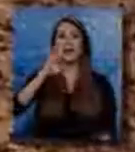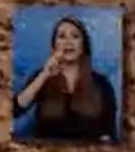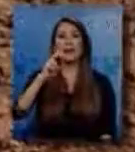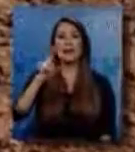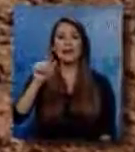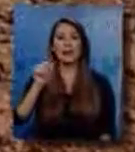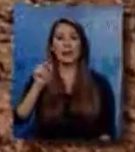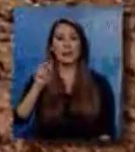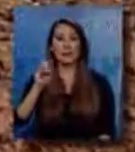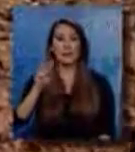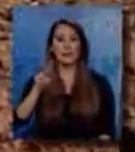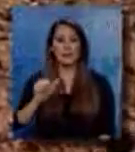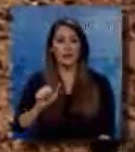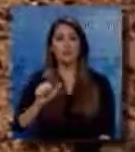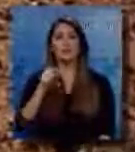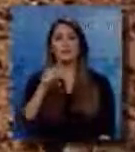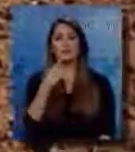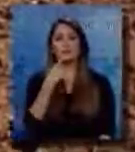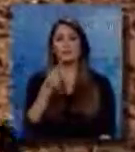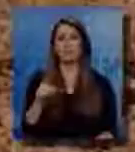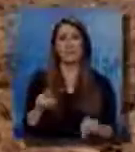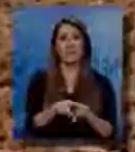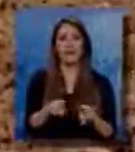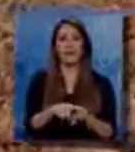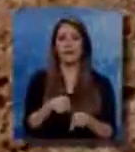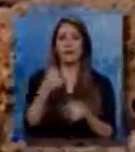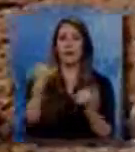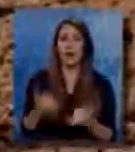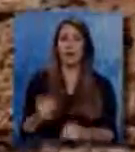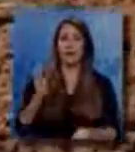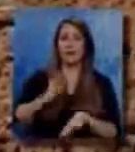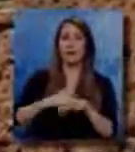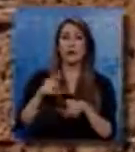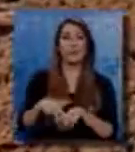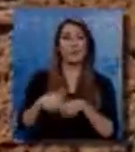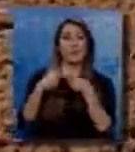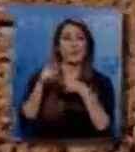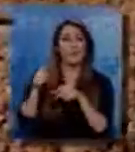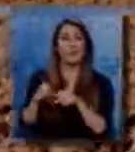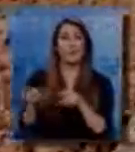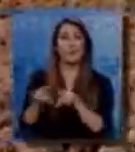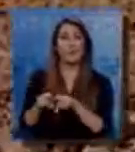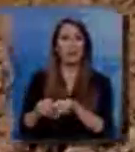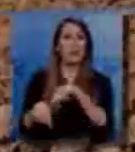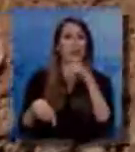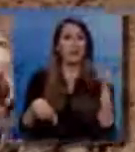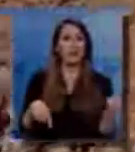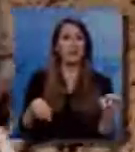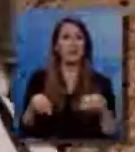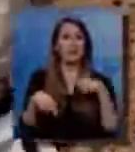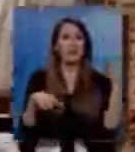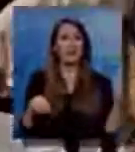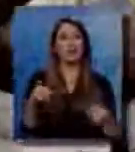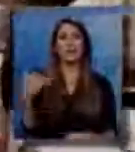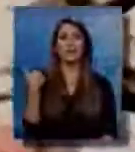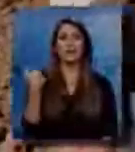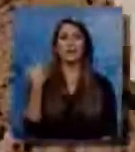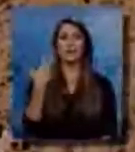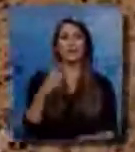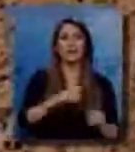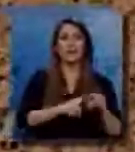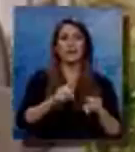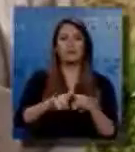3 procesos administrativos por igual motivo, y ahora se le iniciará otro con las evidencias puestas al descubierto de